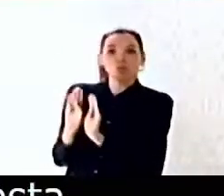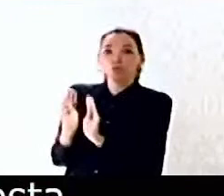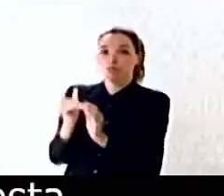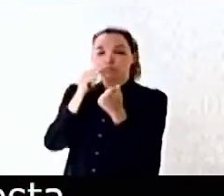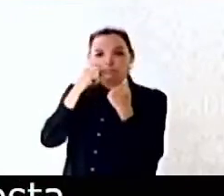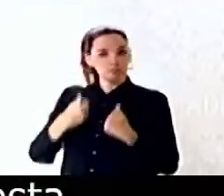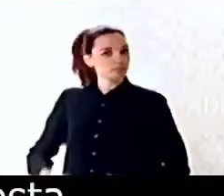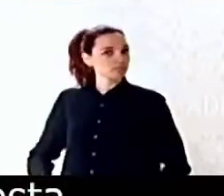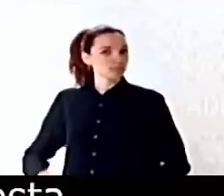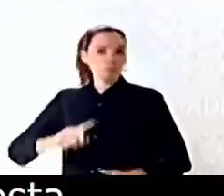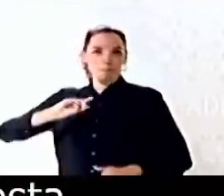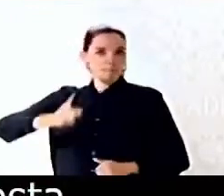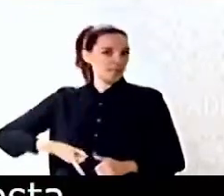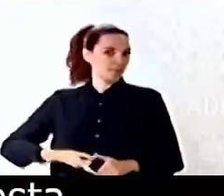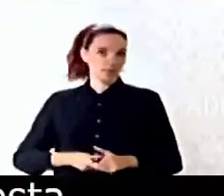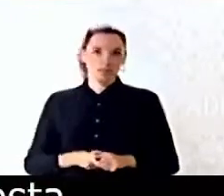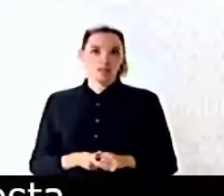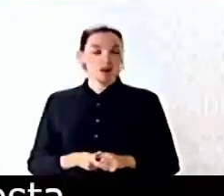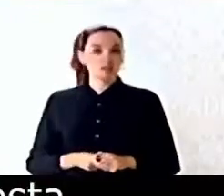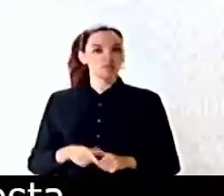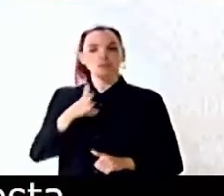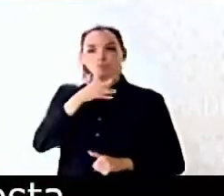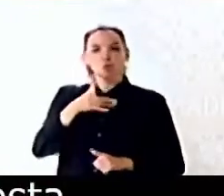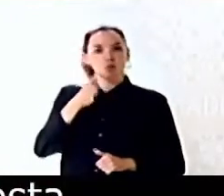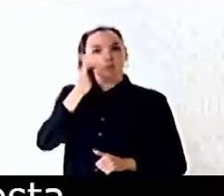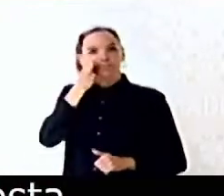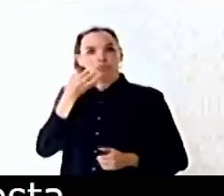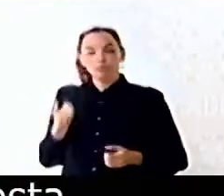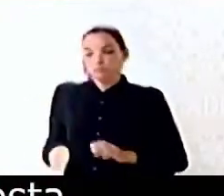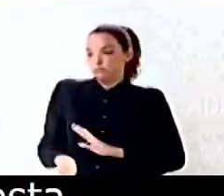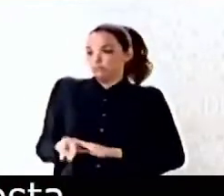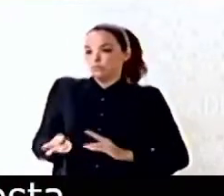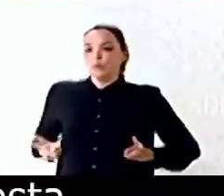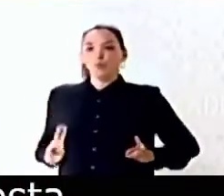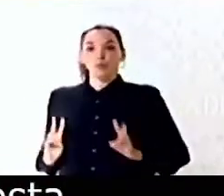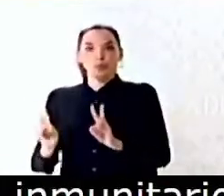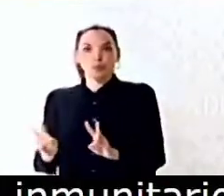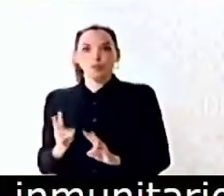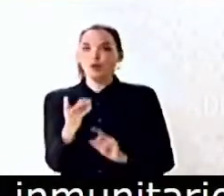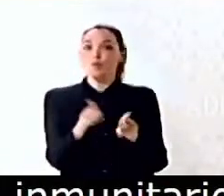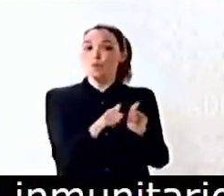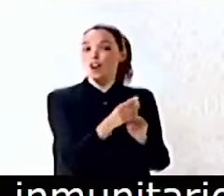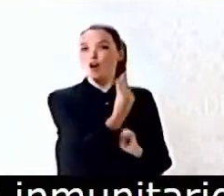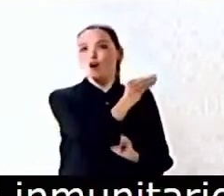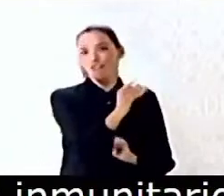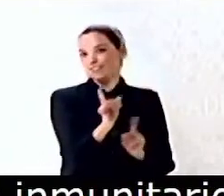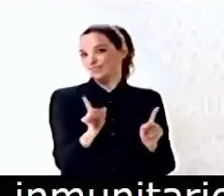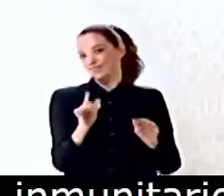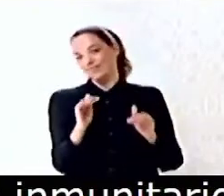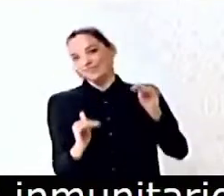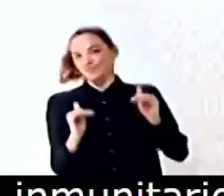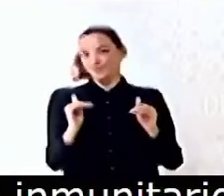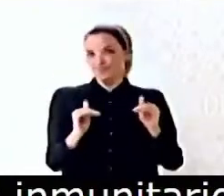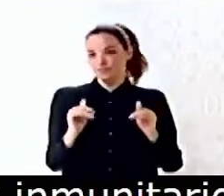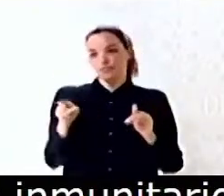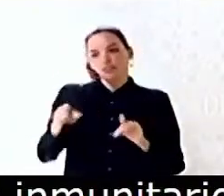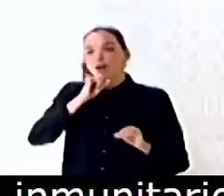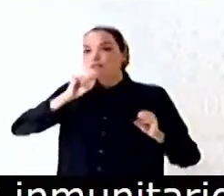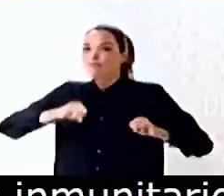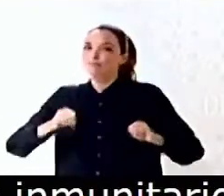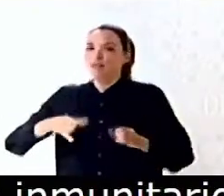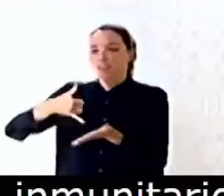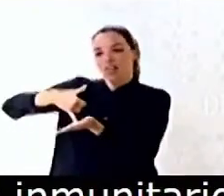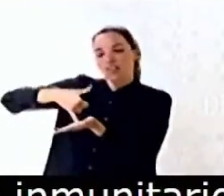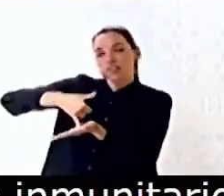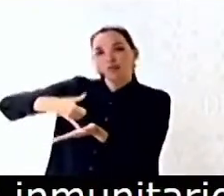organismo, no es tan reactivo como cuando se es joven, que es la persona mayor, la persona frágil, la persona que está